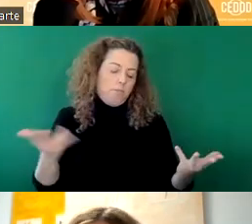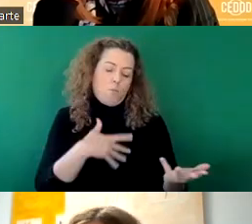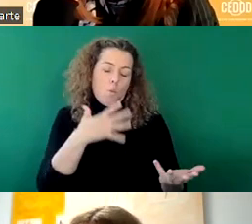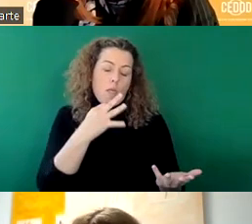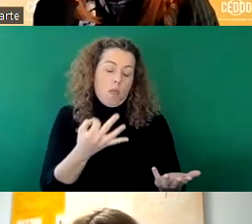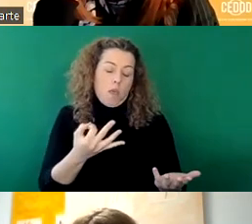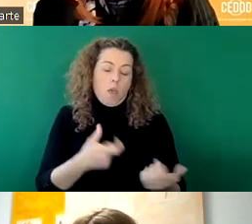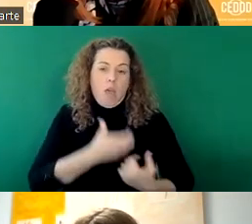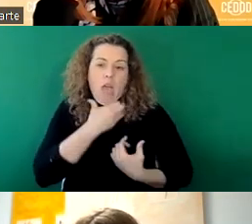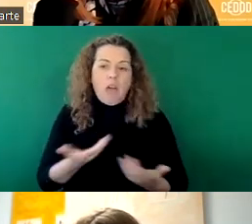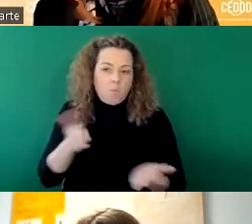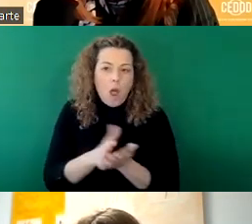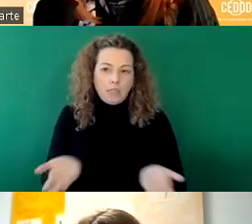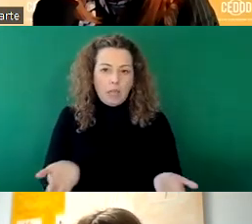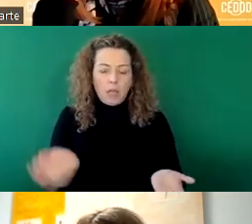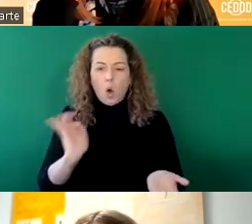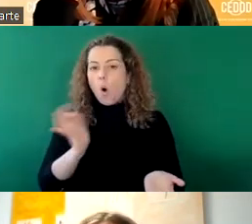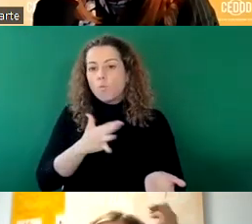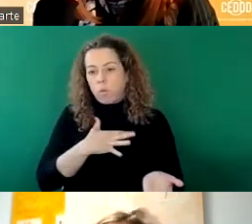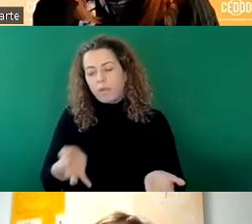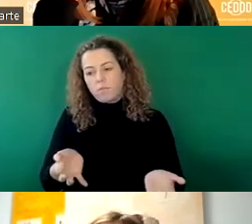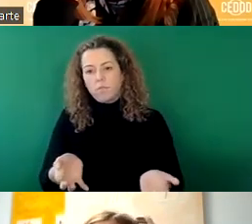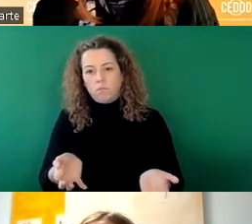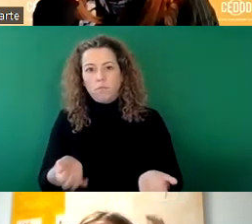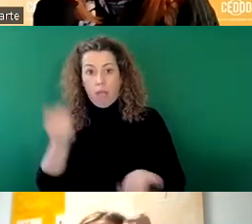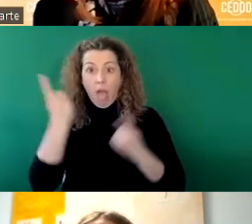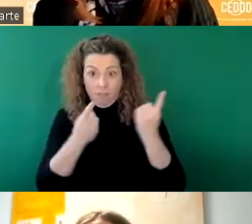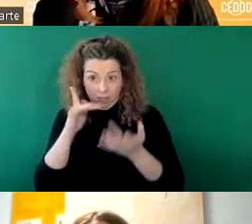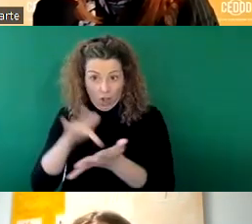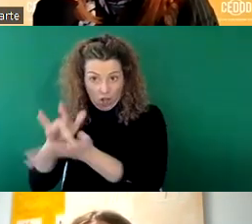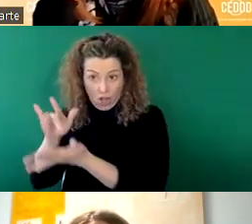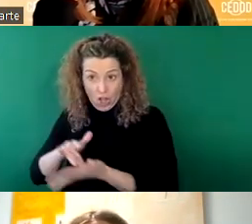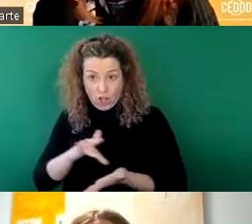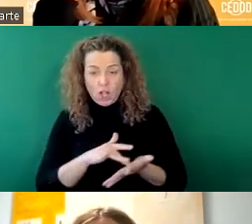por asfixia posicional y de hecho a veces se ha producido,